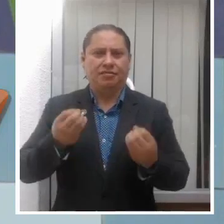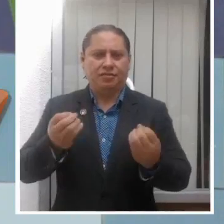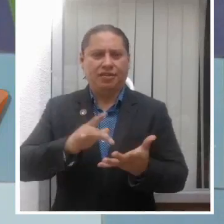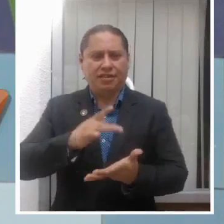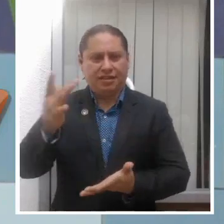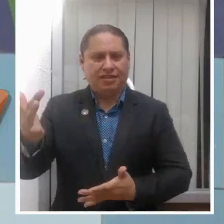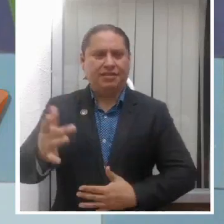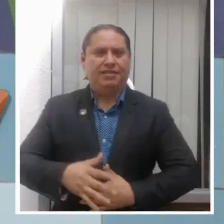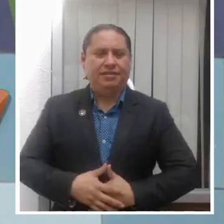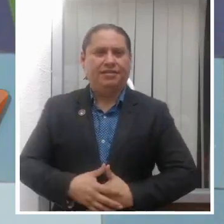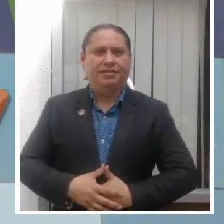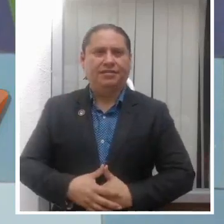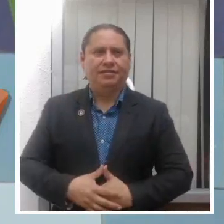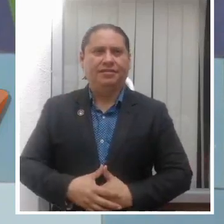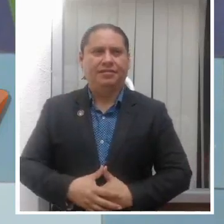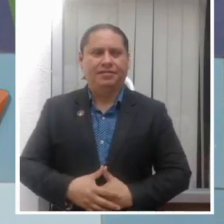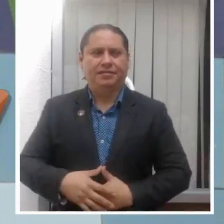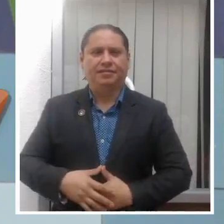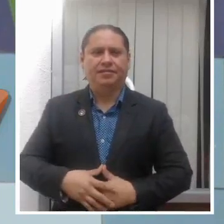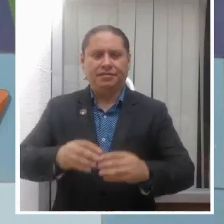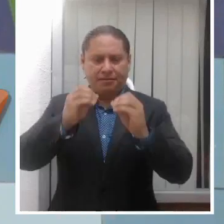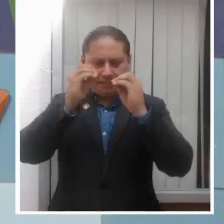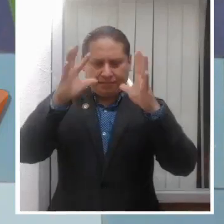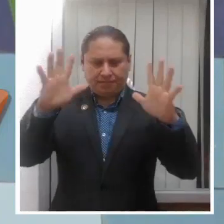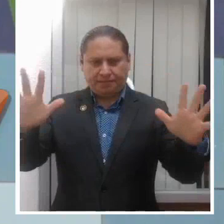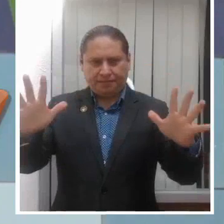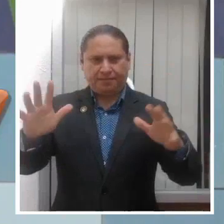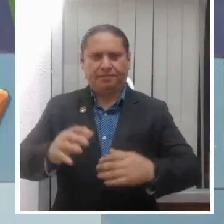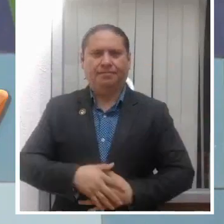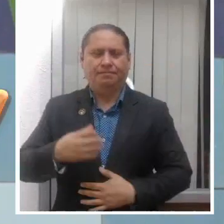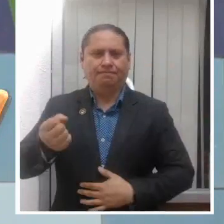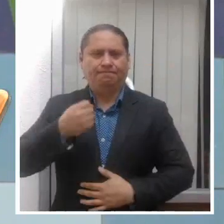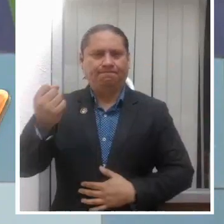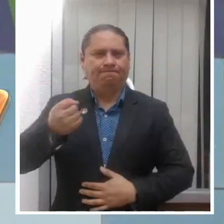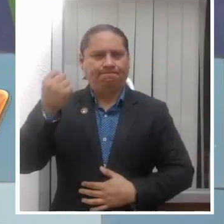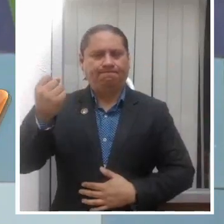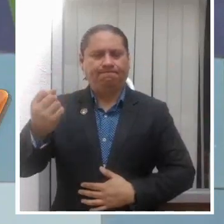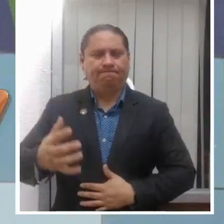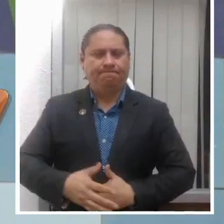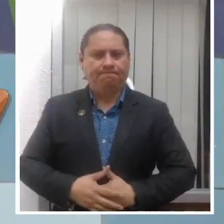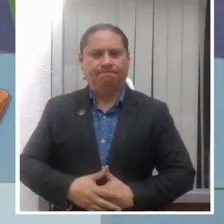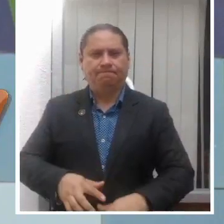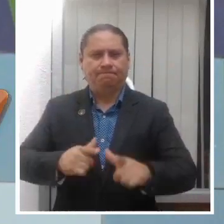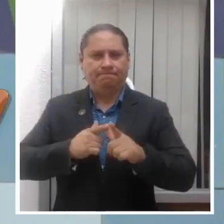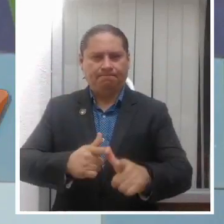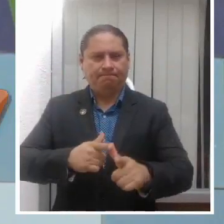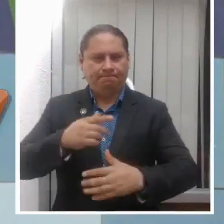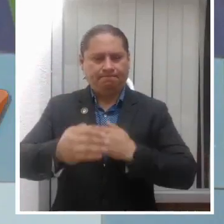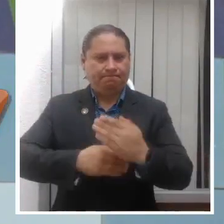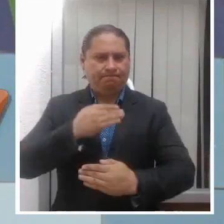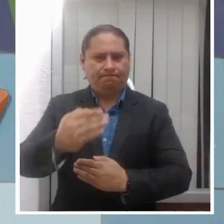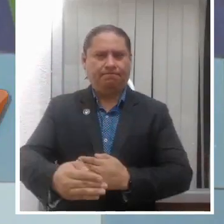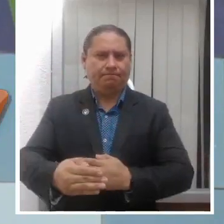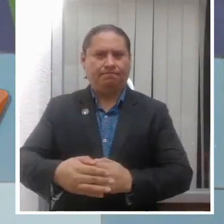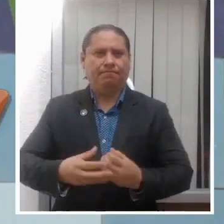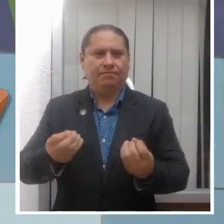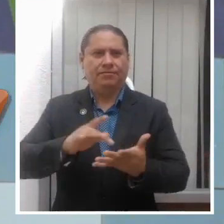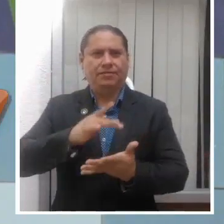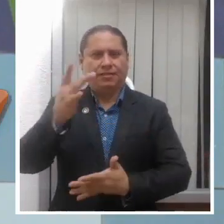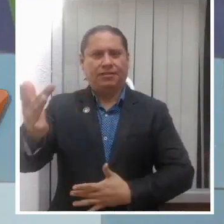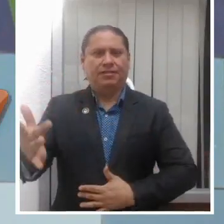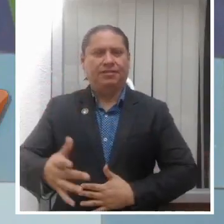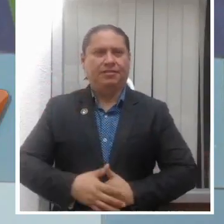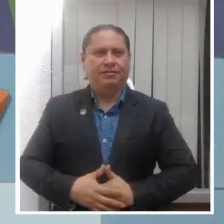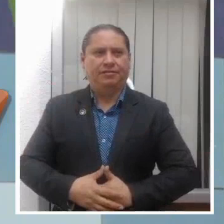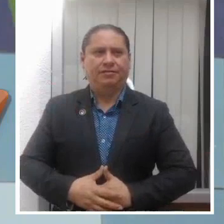Muchas gracias, muchas bendiciones y enhorabuena. Hay que seguir adelante con la dramaturgia,